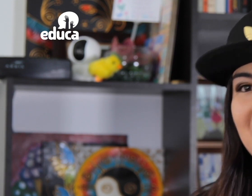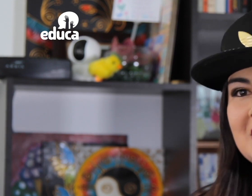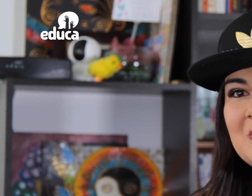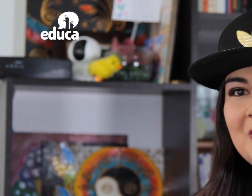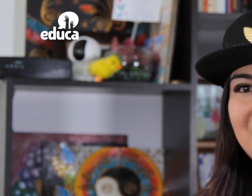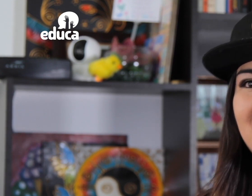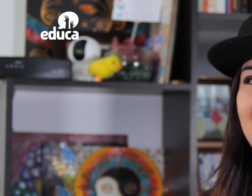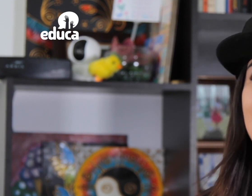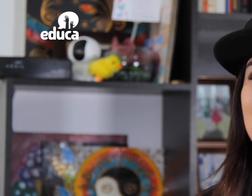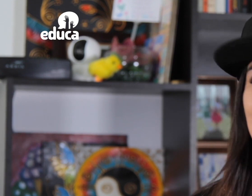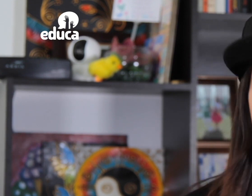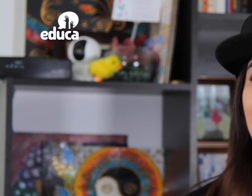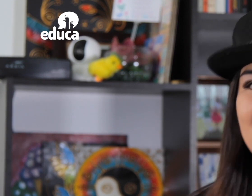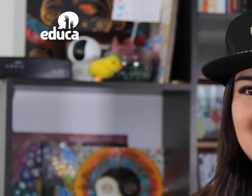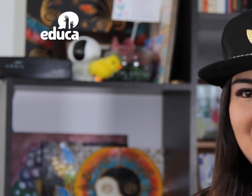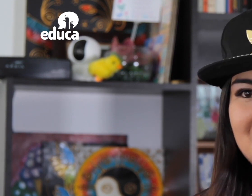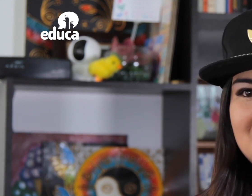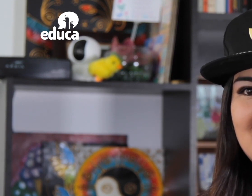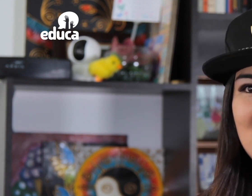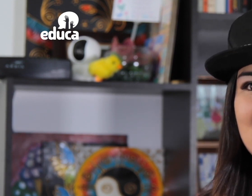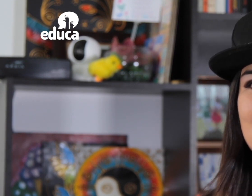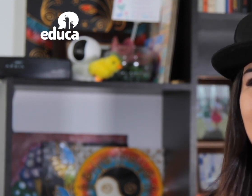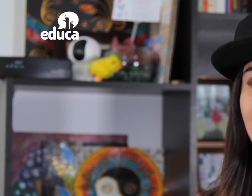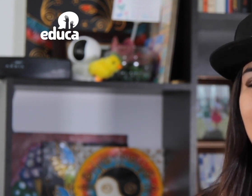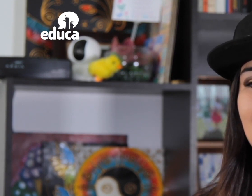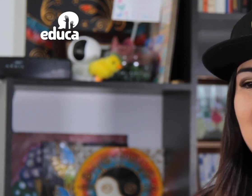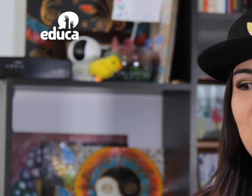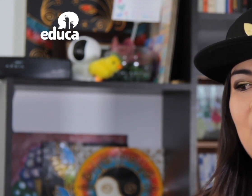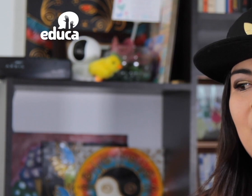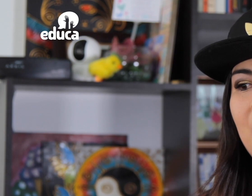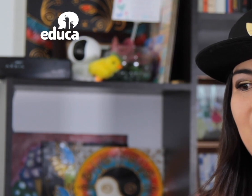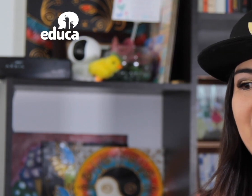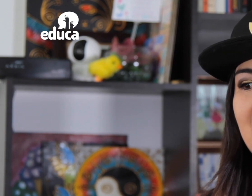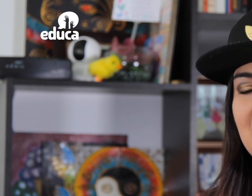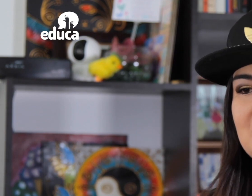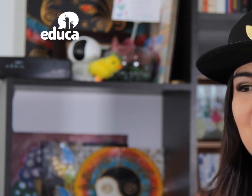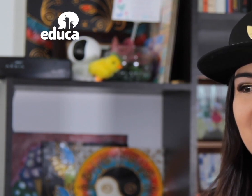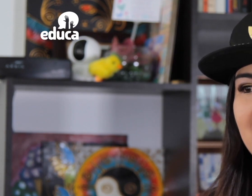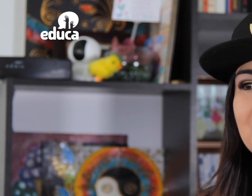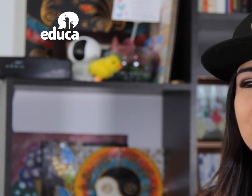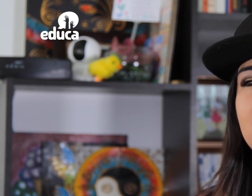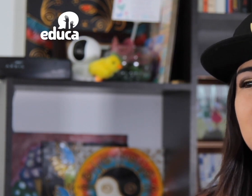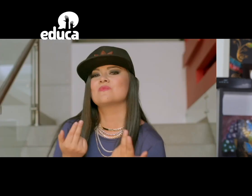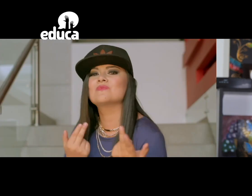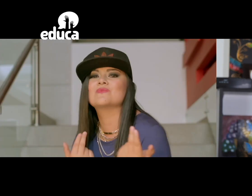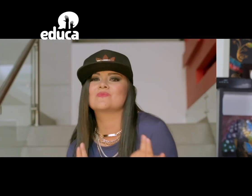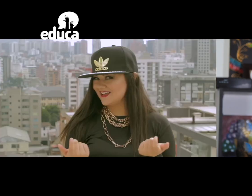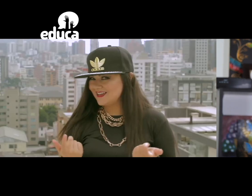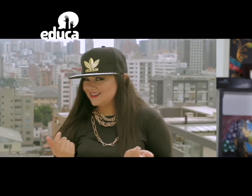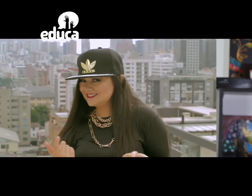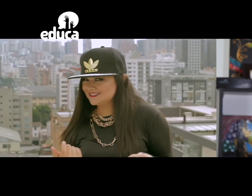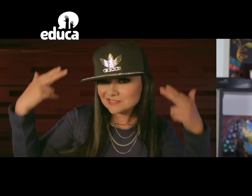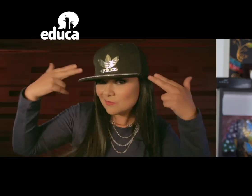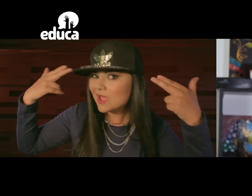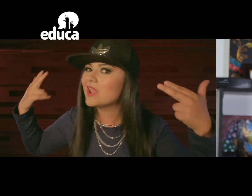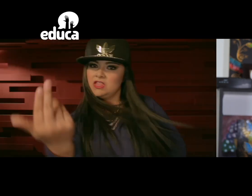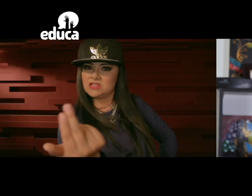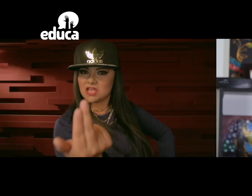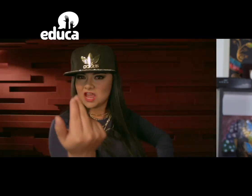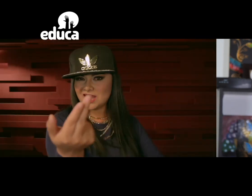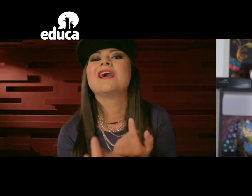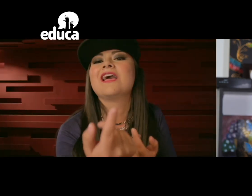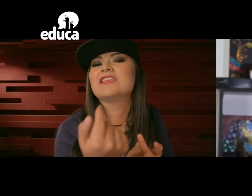no como mecanismo de supervivencia, sino más bien como mecanismo de que yo